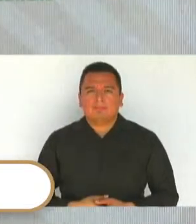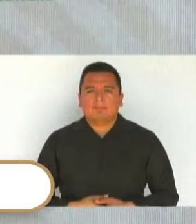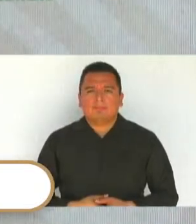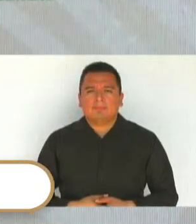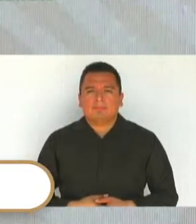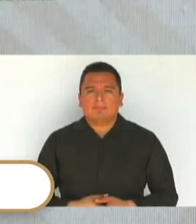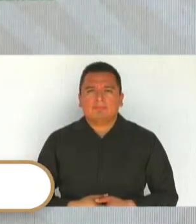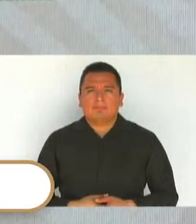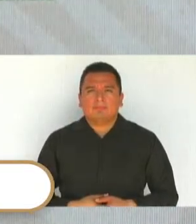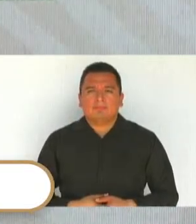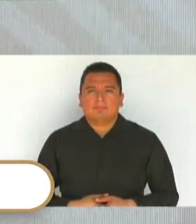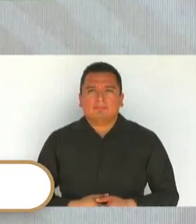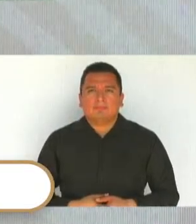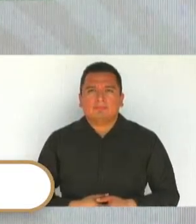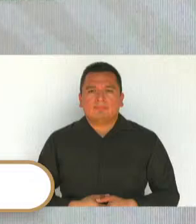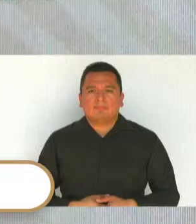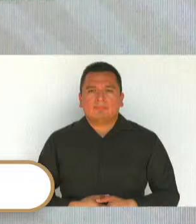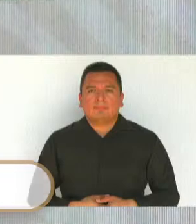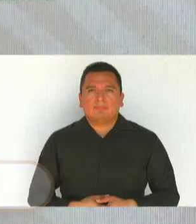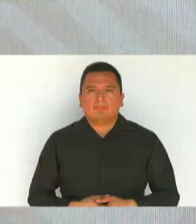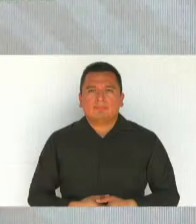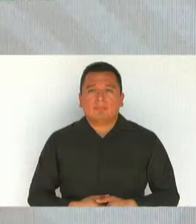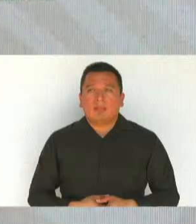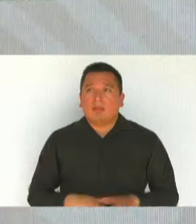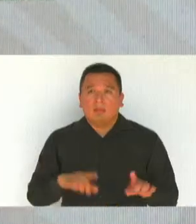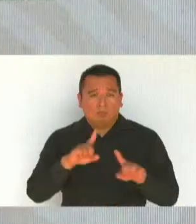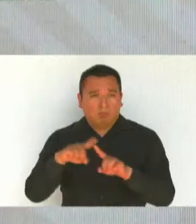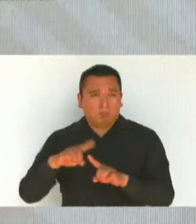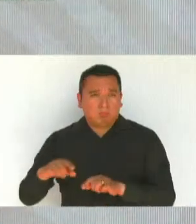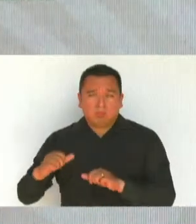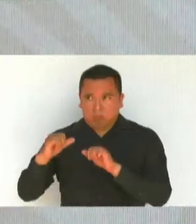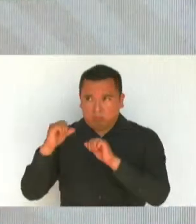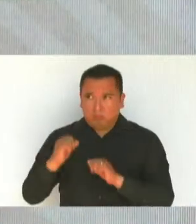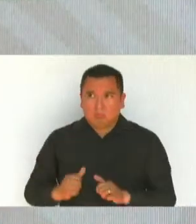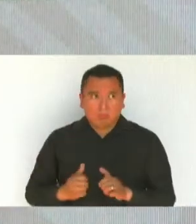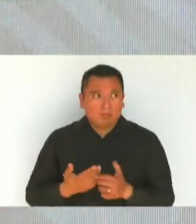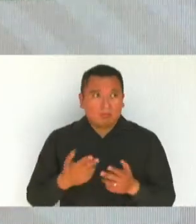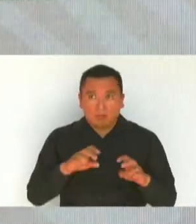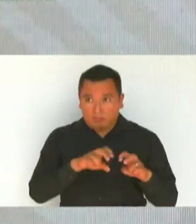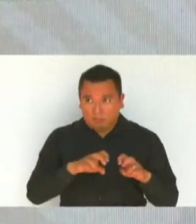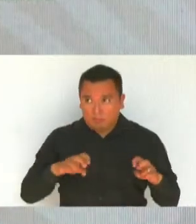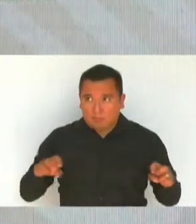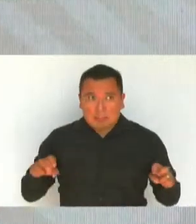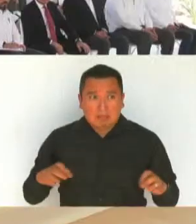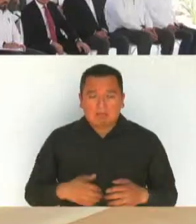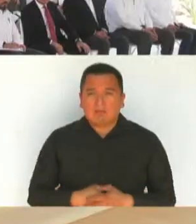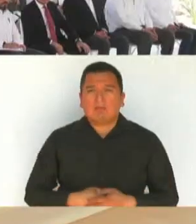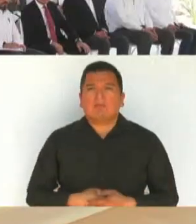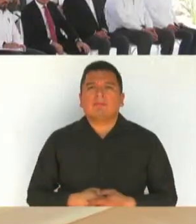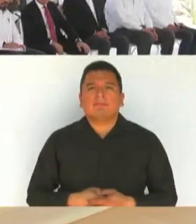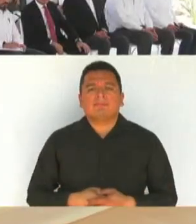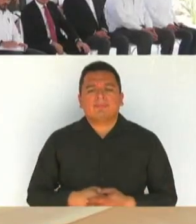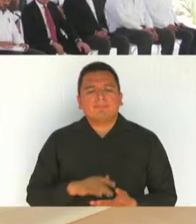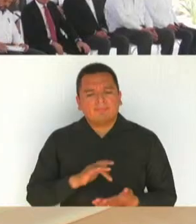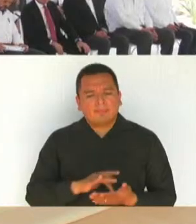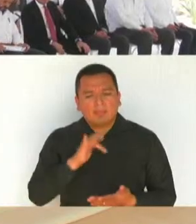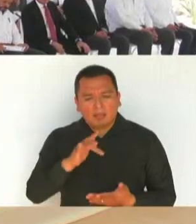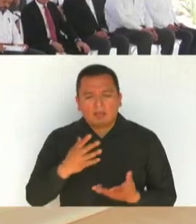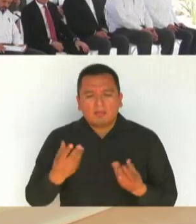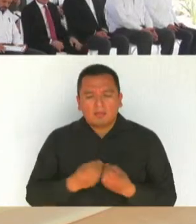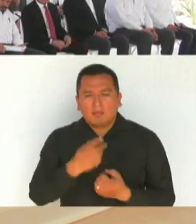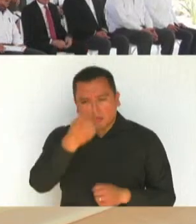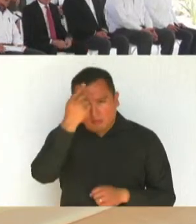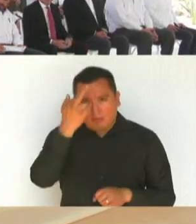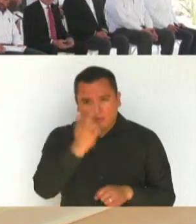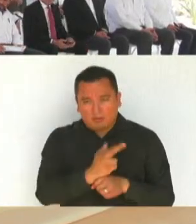Agradezco desde luego la distinguida presencia de todas las personas que nos honran hoy con este compromiso con ELSA. Director